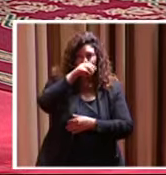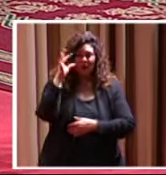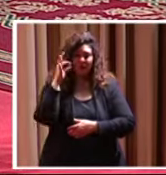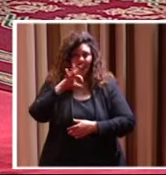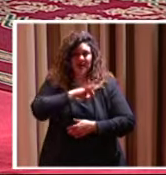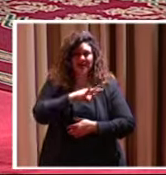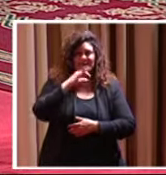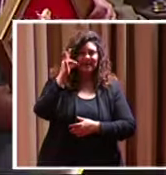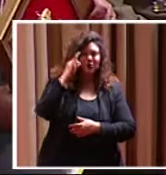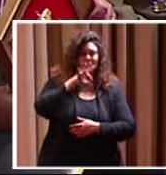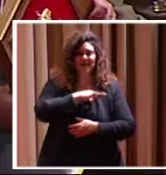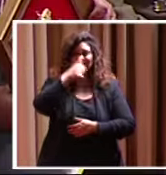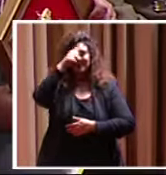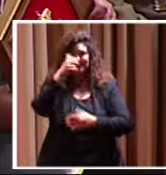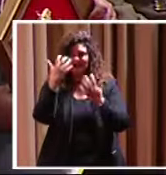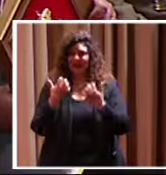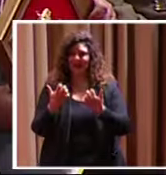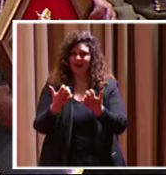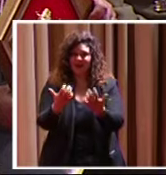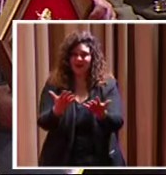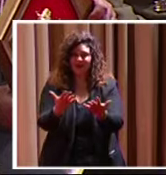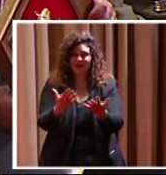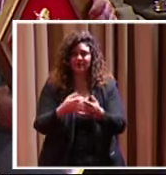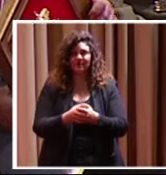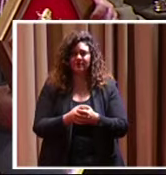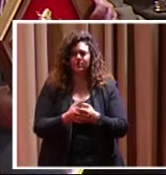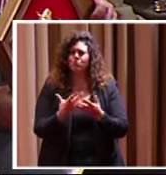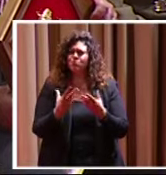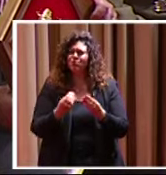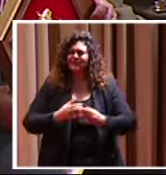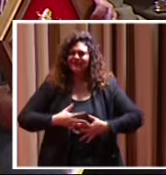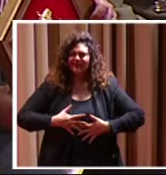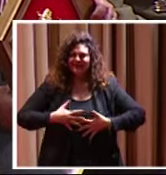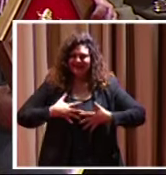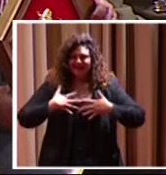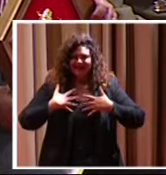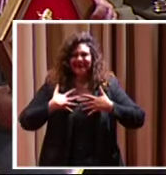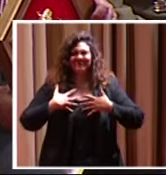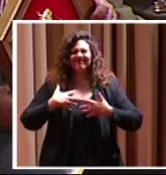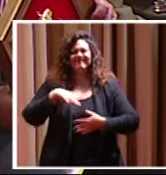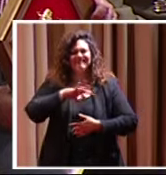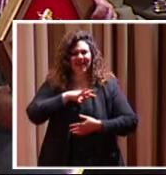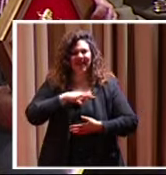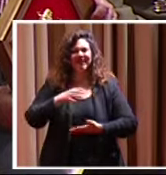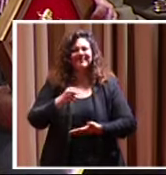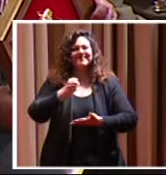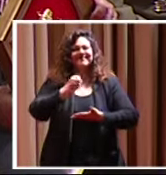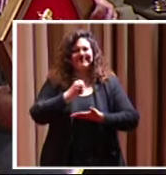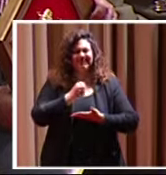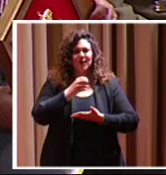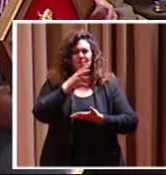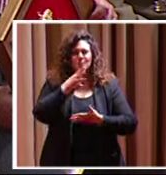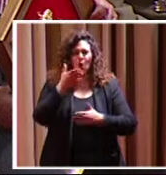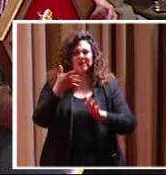y señores. Con muchísima emoción recojo esta medalla por lo que